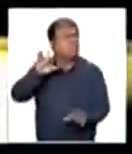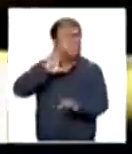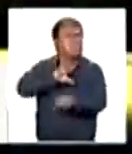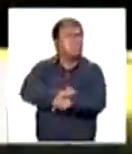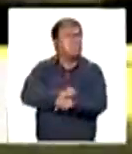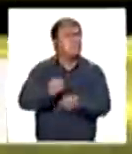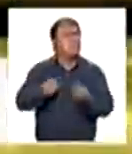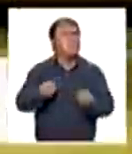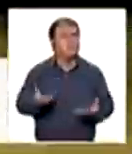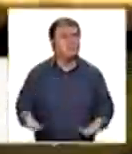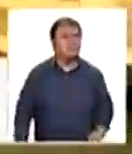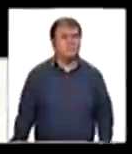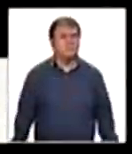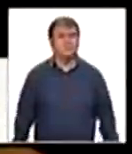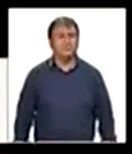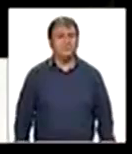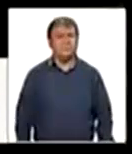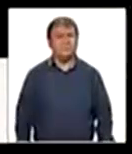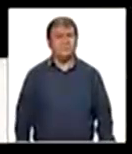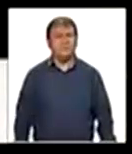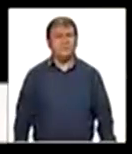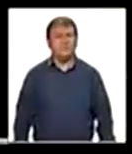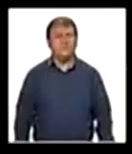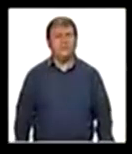logra capturar.